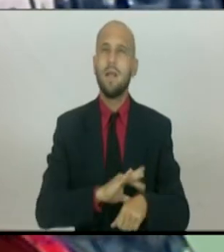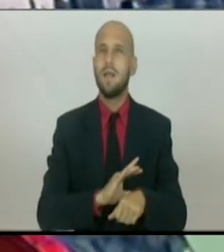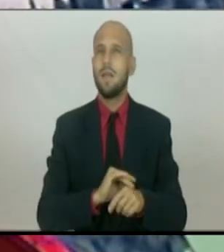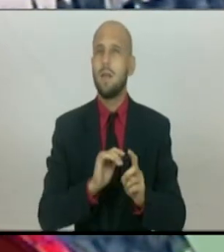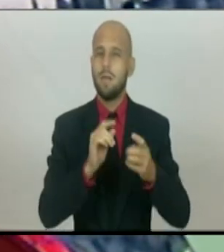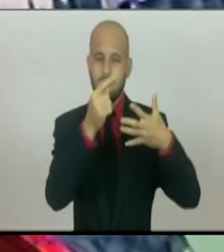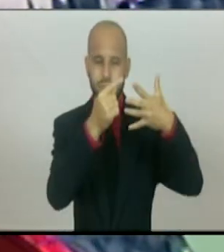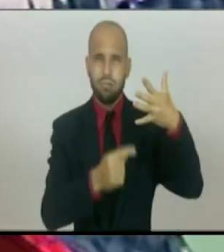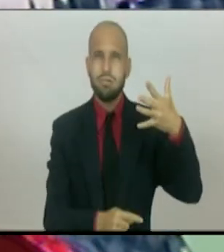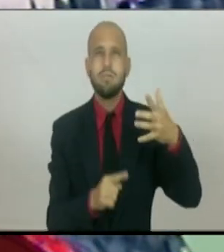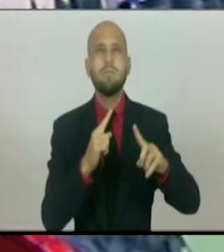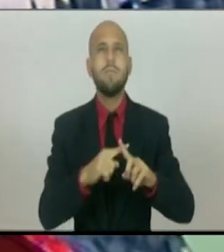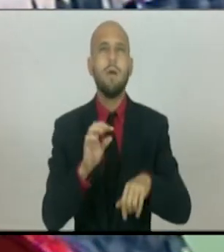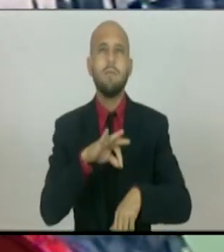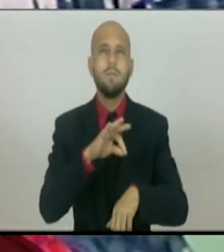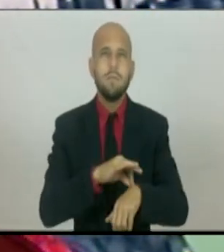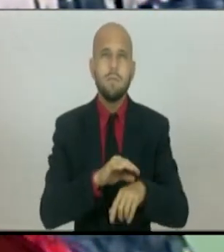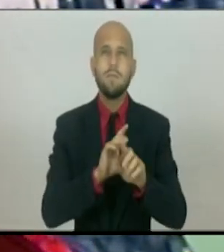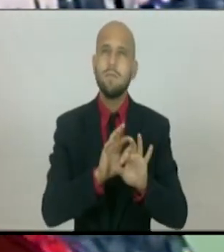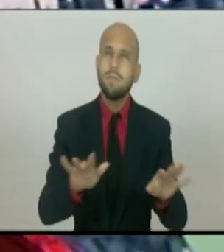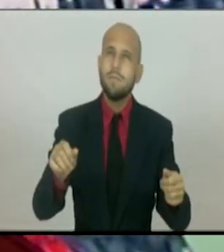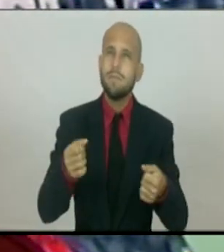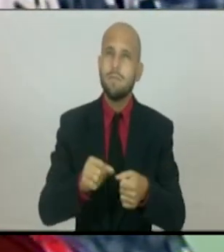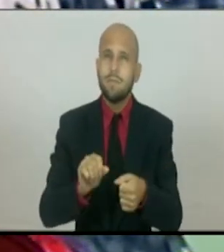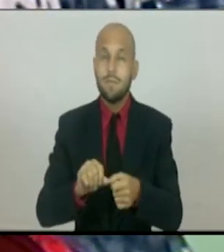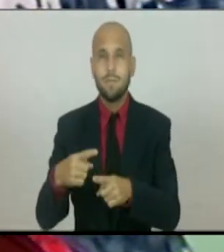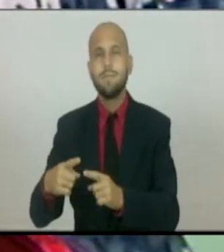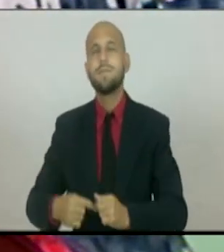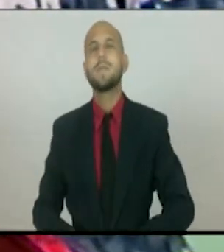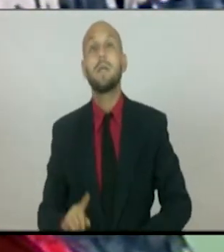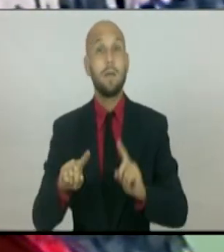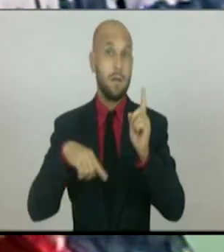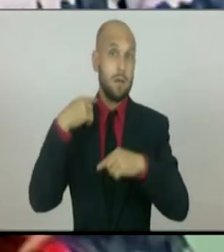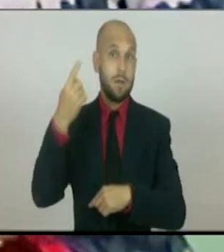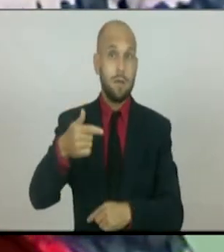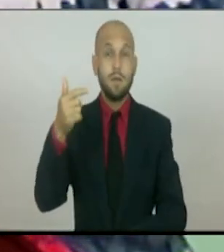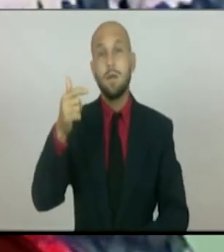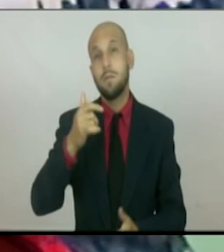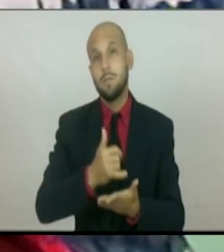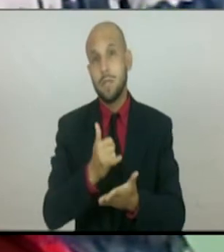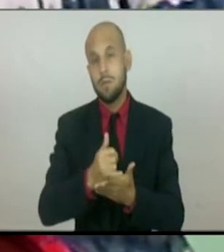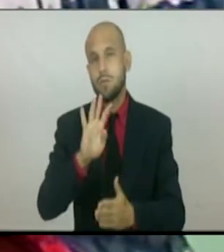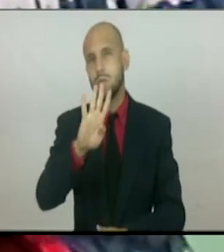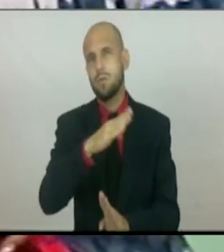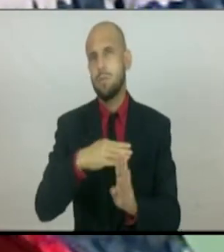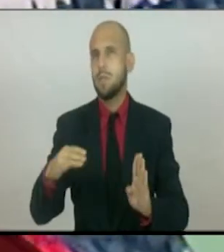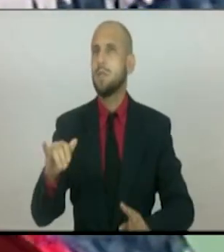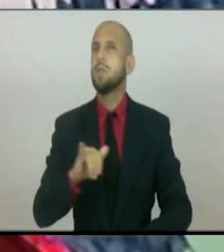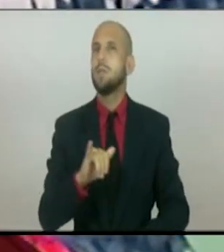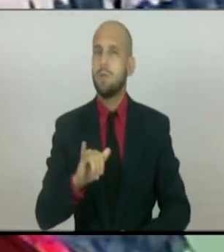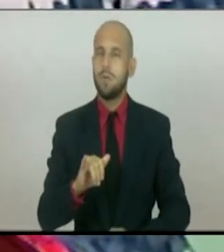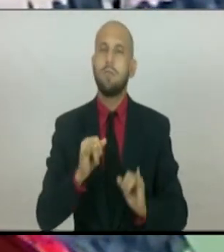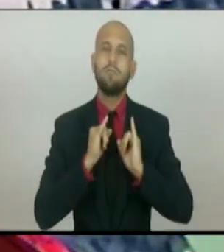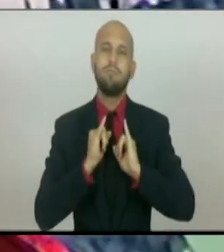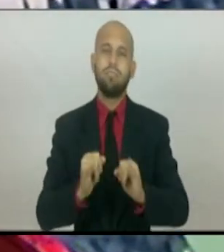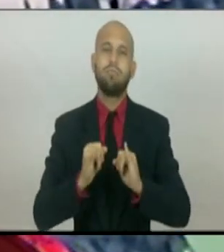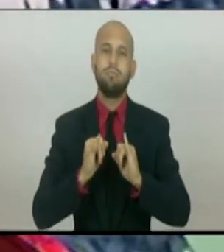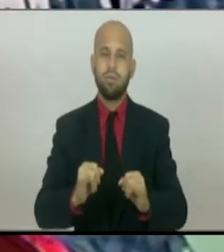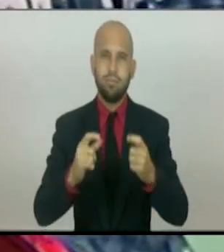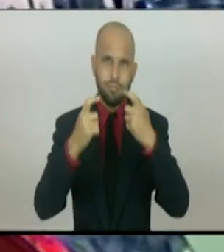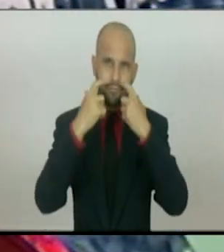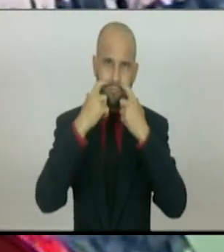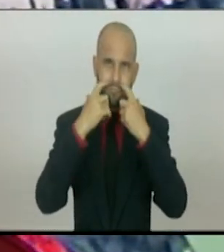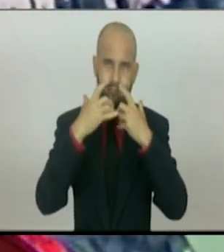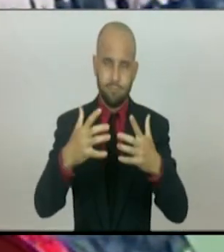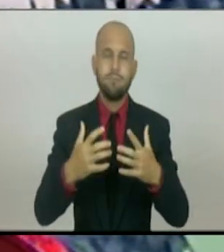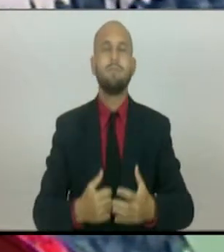arbovirosis. La cita es la próxima semana, siempre a las 4:30 del miércoles. Brindaremos informaciones